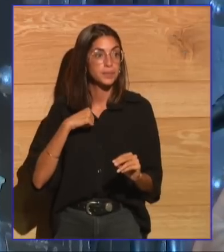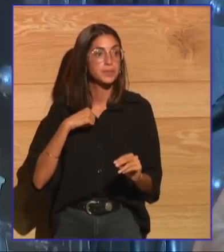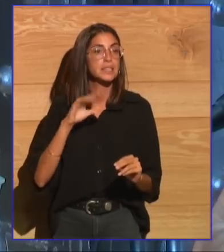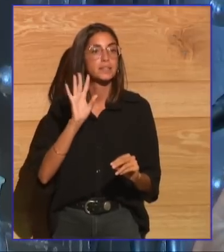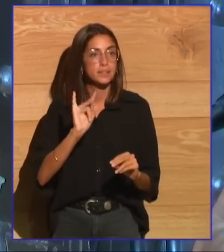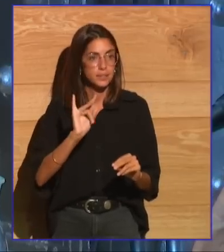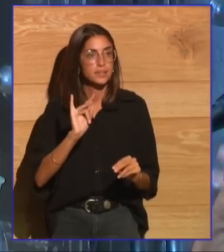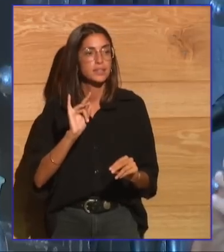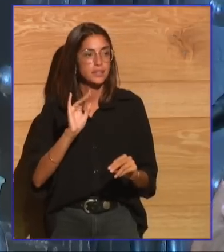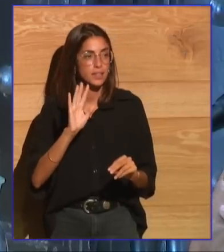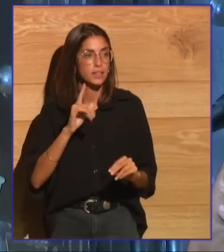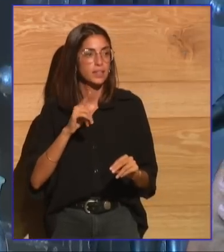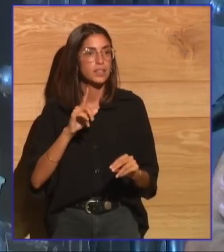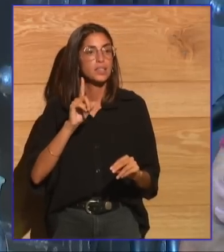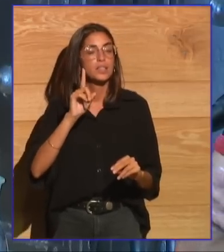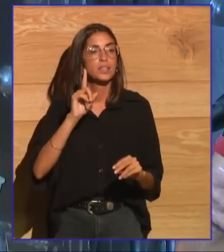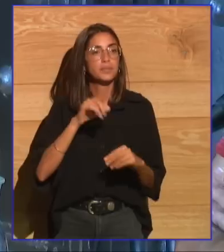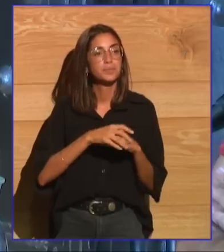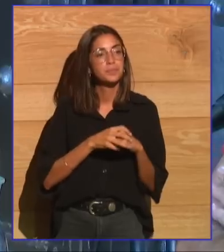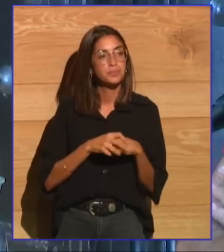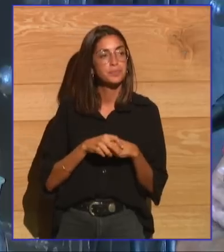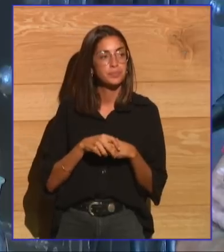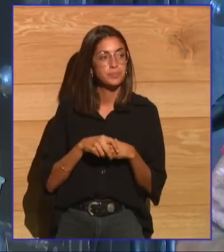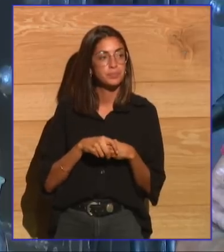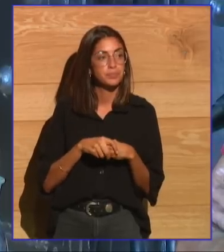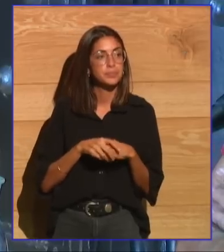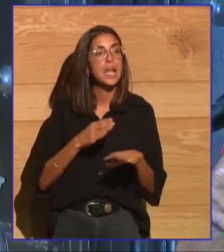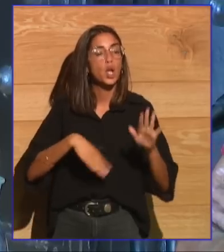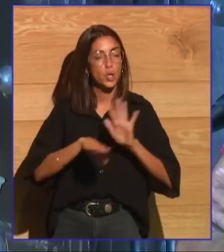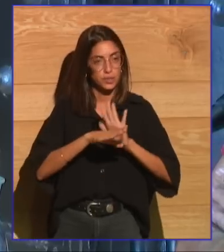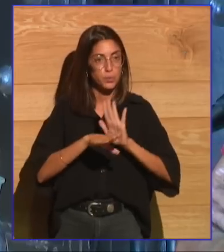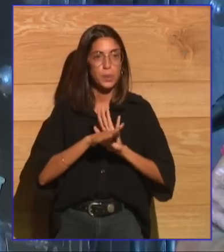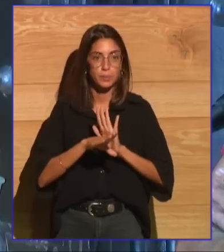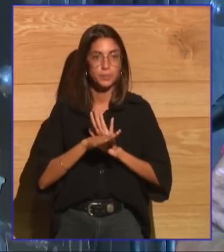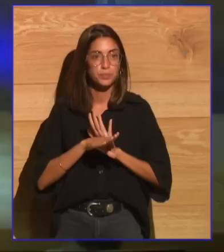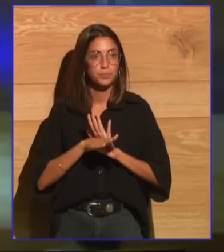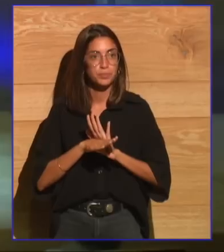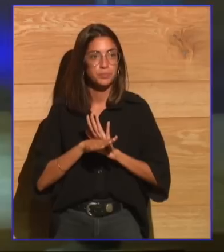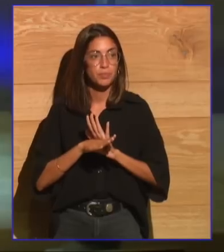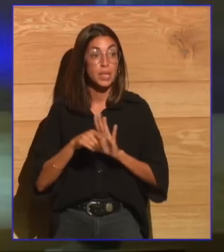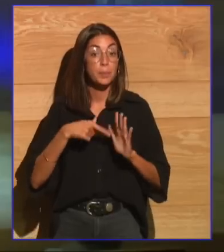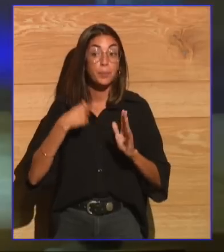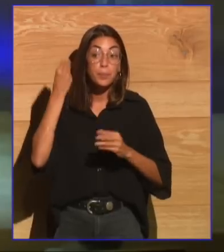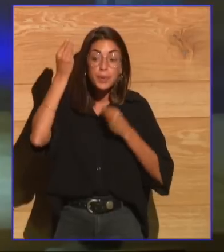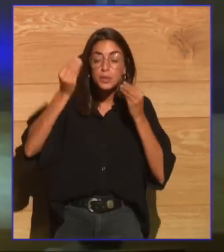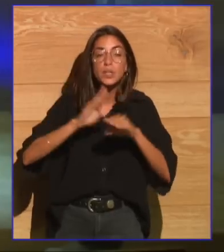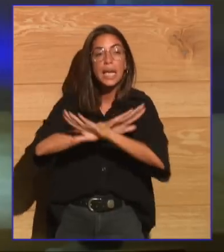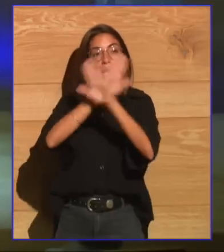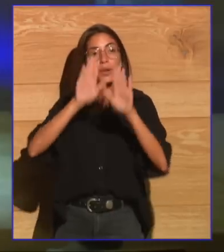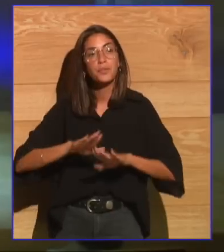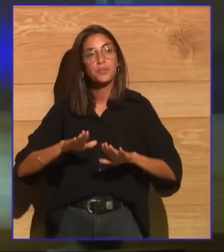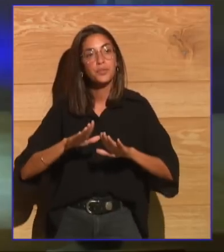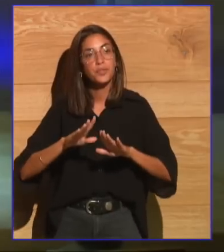con tony curtis creo si seguimos y creo que finalmente produce creo que tengo y